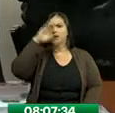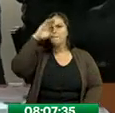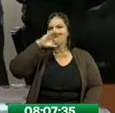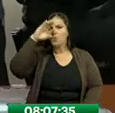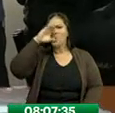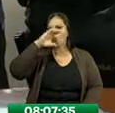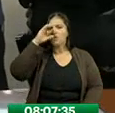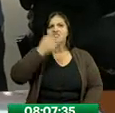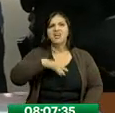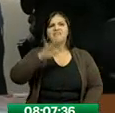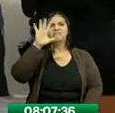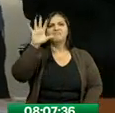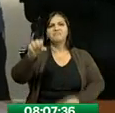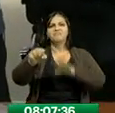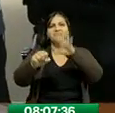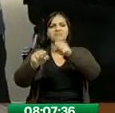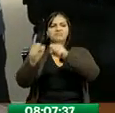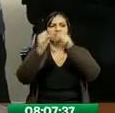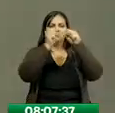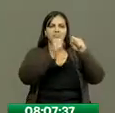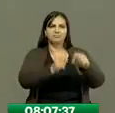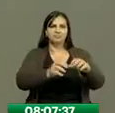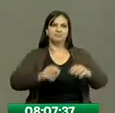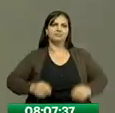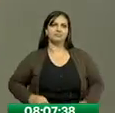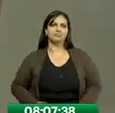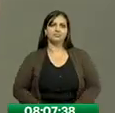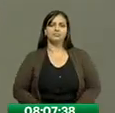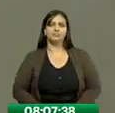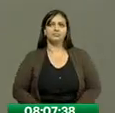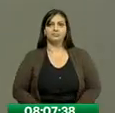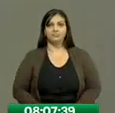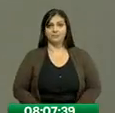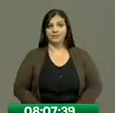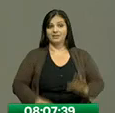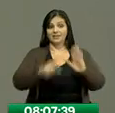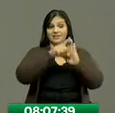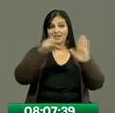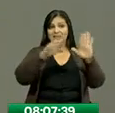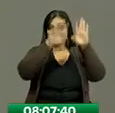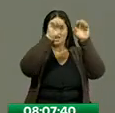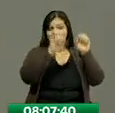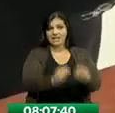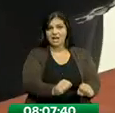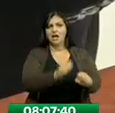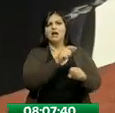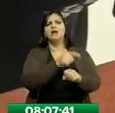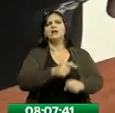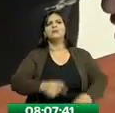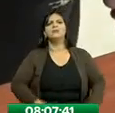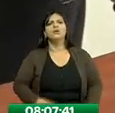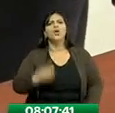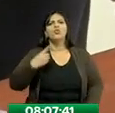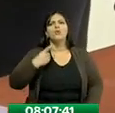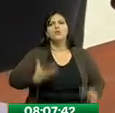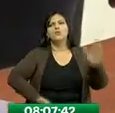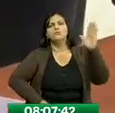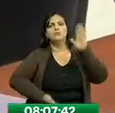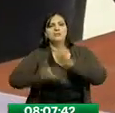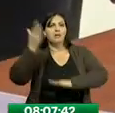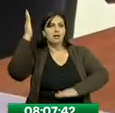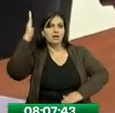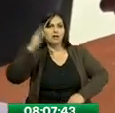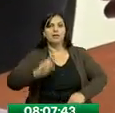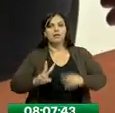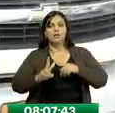del establecimiento. Cuando se percataron del robo, alertaron a la policía. Así procedieron a revisar los registros de cámaras de